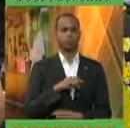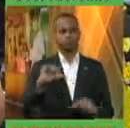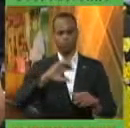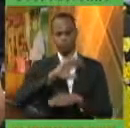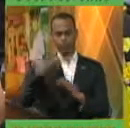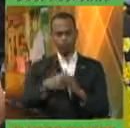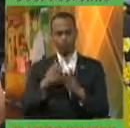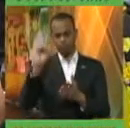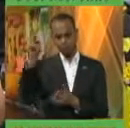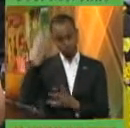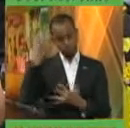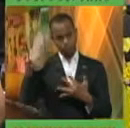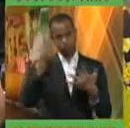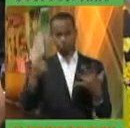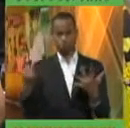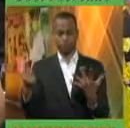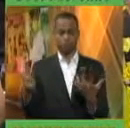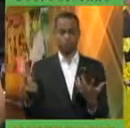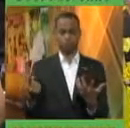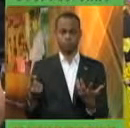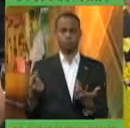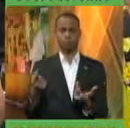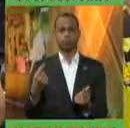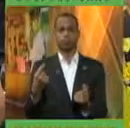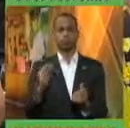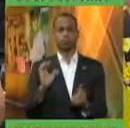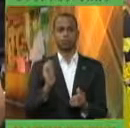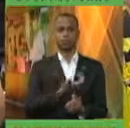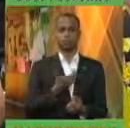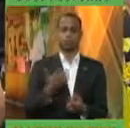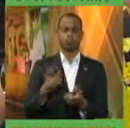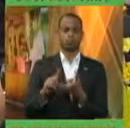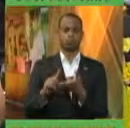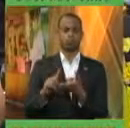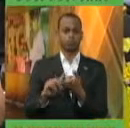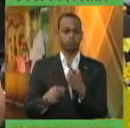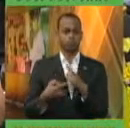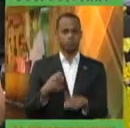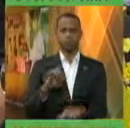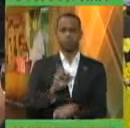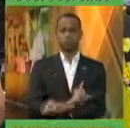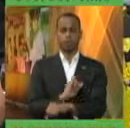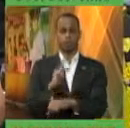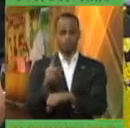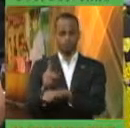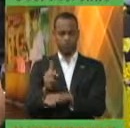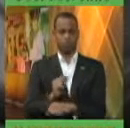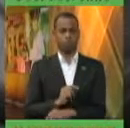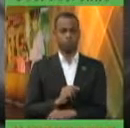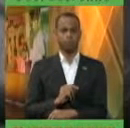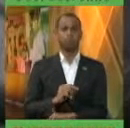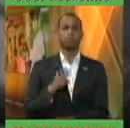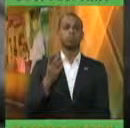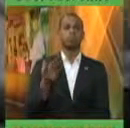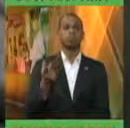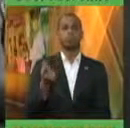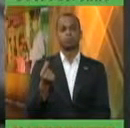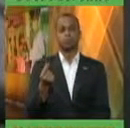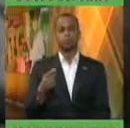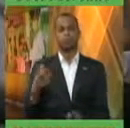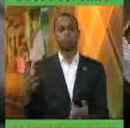todo esto en política pública con nuestros hermanos de infotep con nuestra institución que